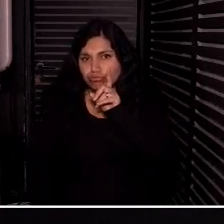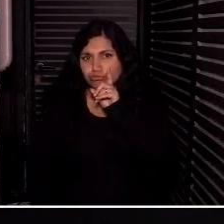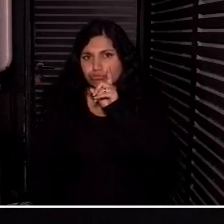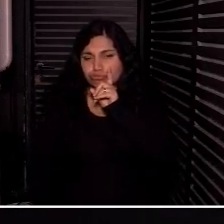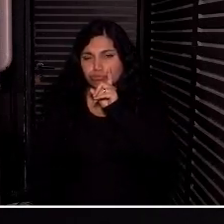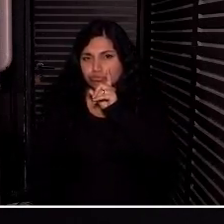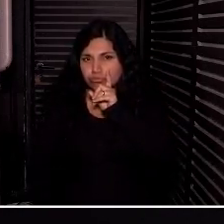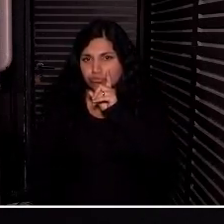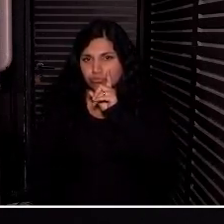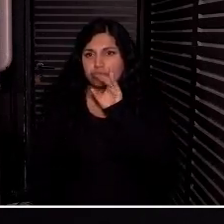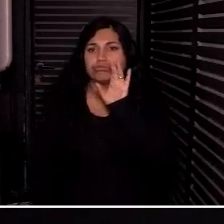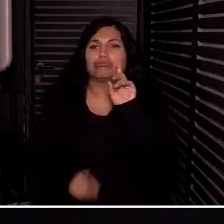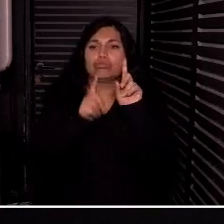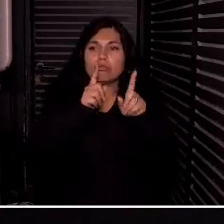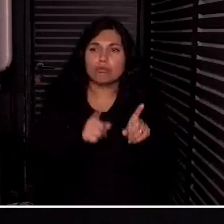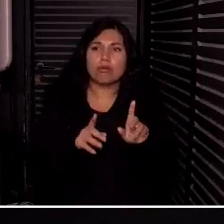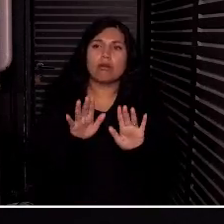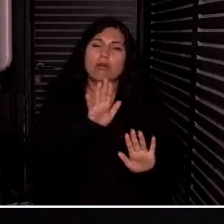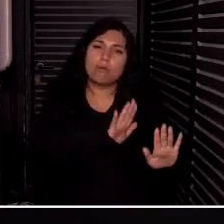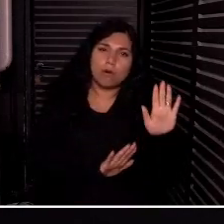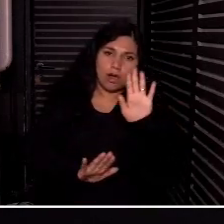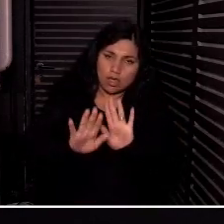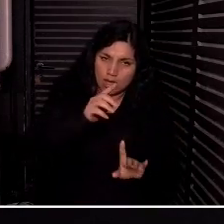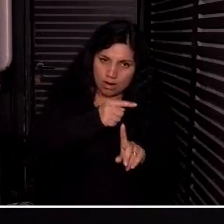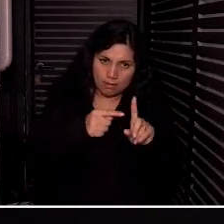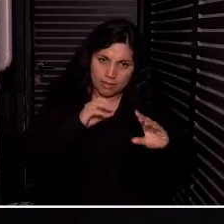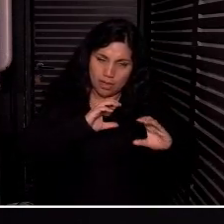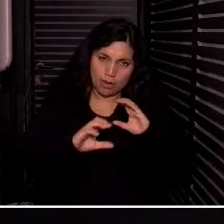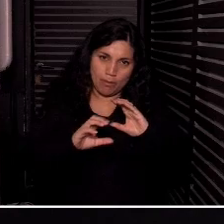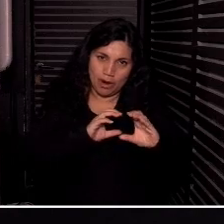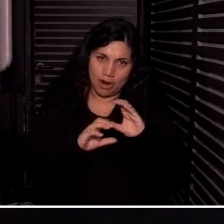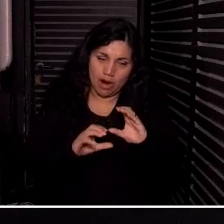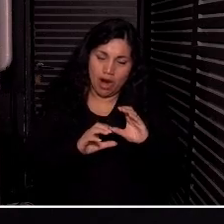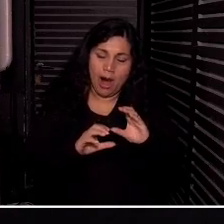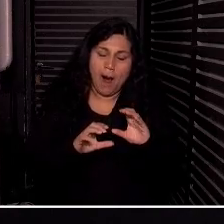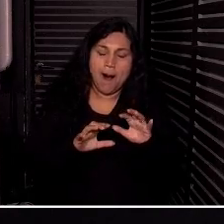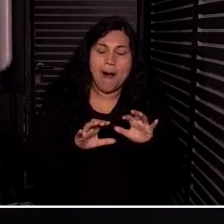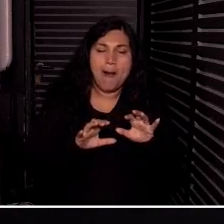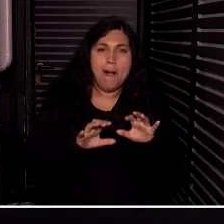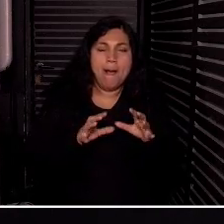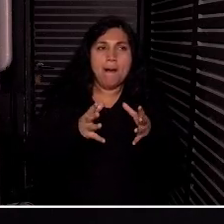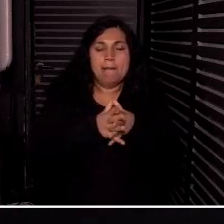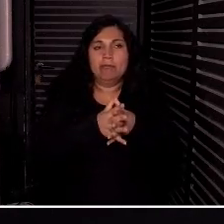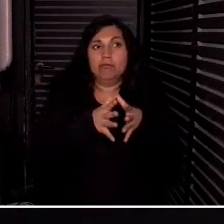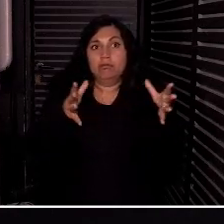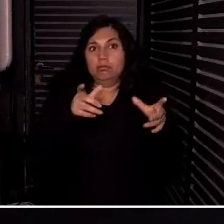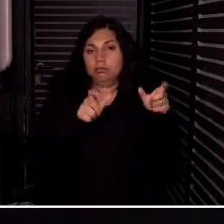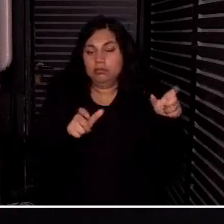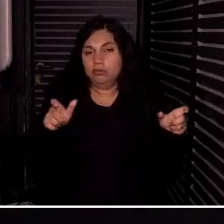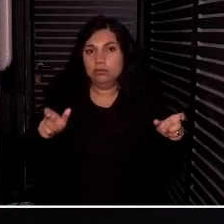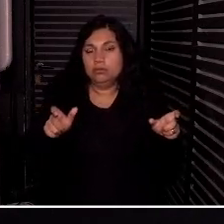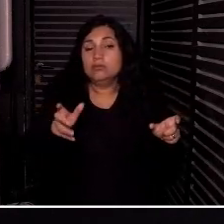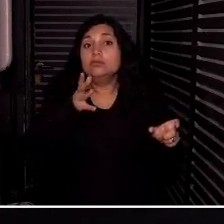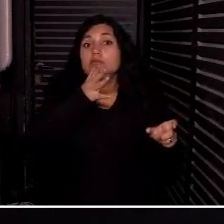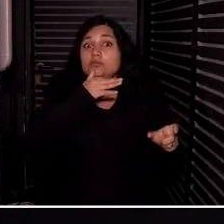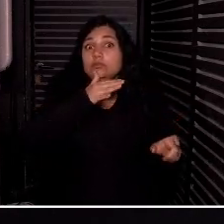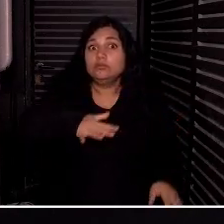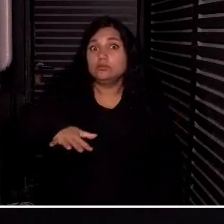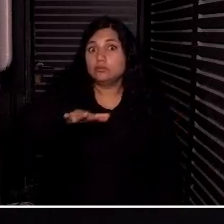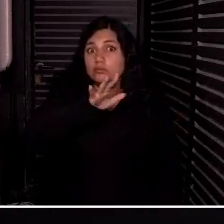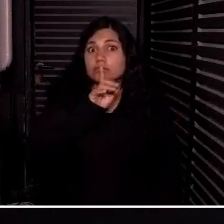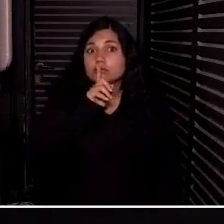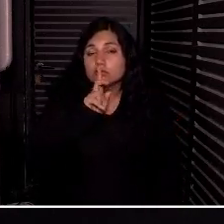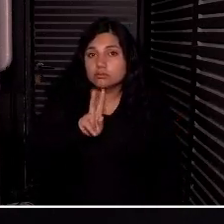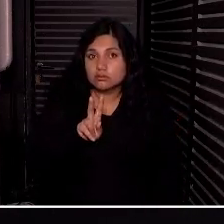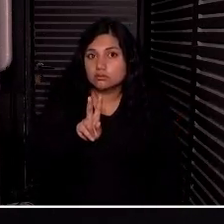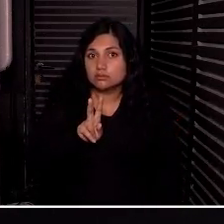hay que cautelar de medios de comunicación de masas que si no existen en Estos espacios como la televisión